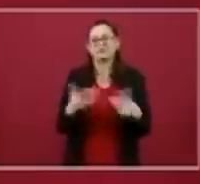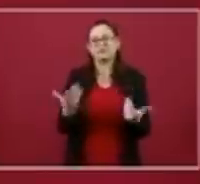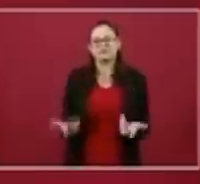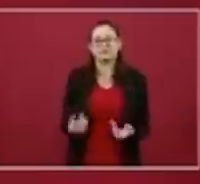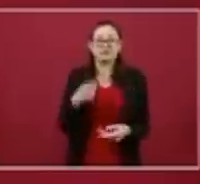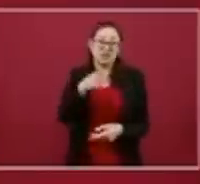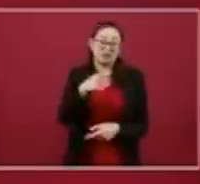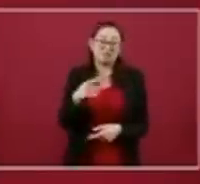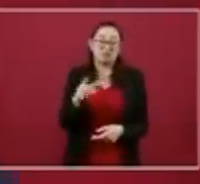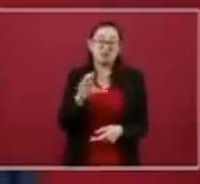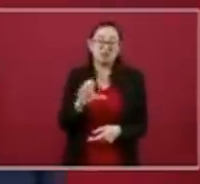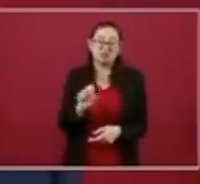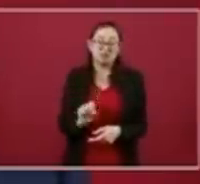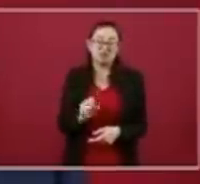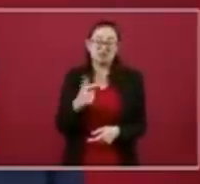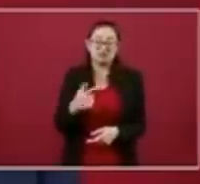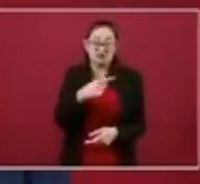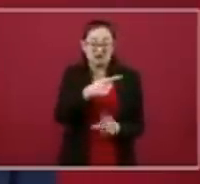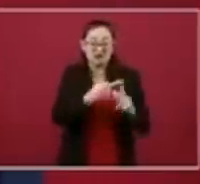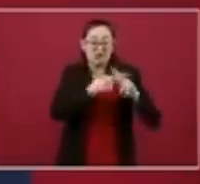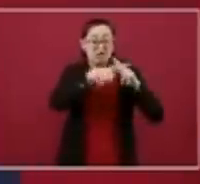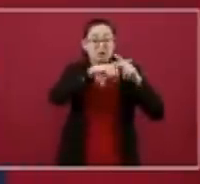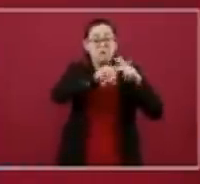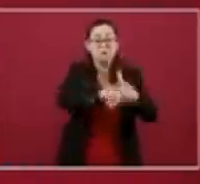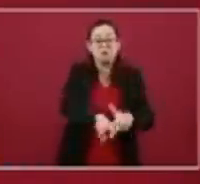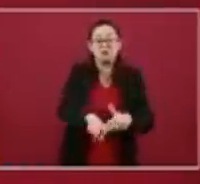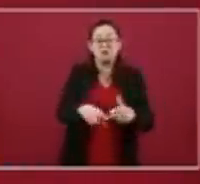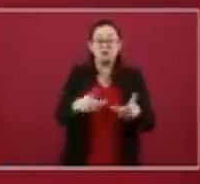padre de la desigualdad moderna.